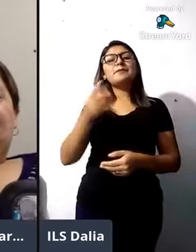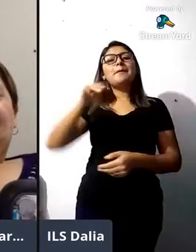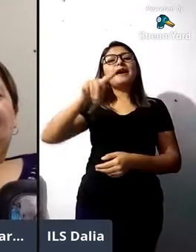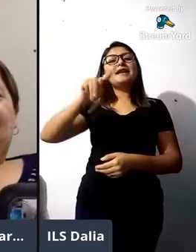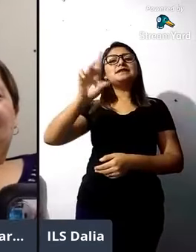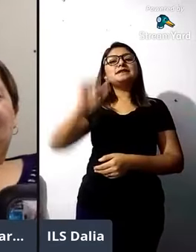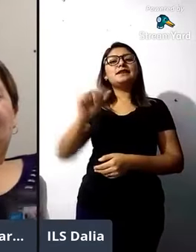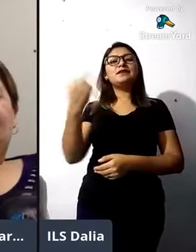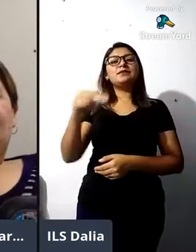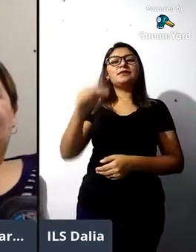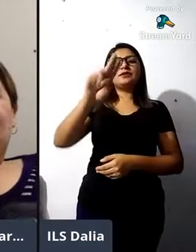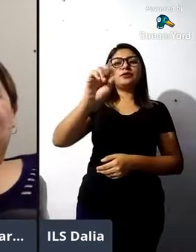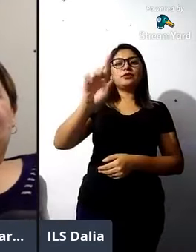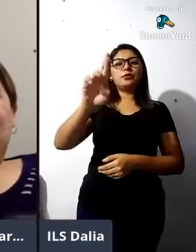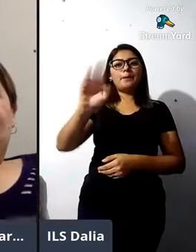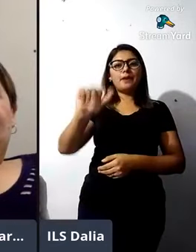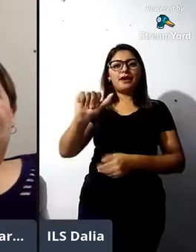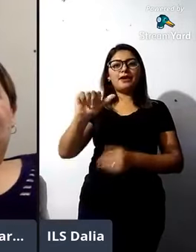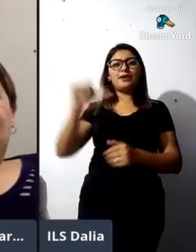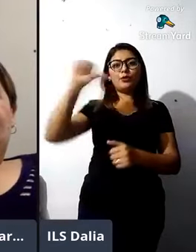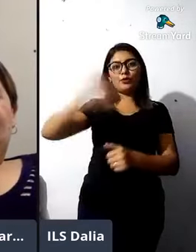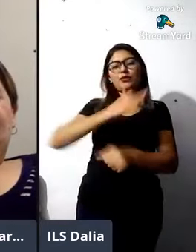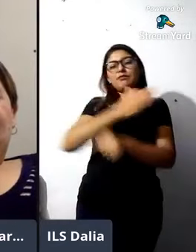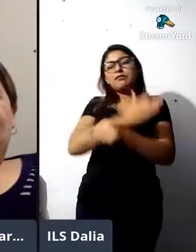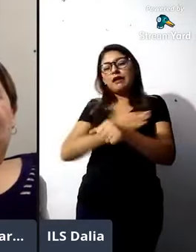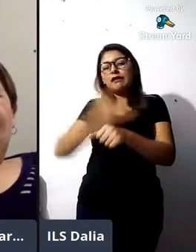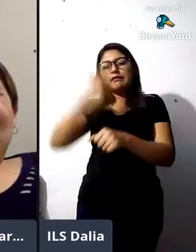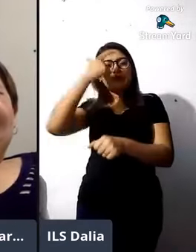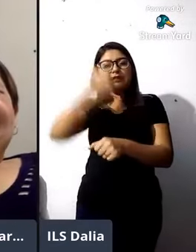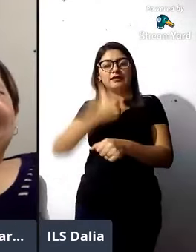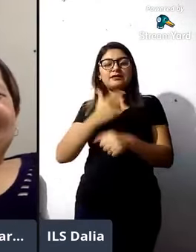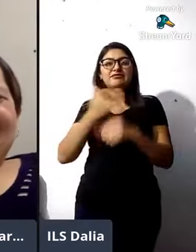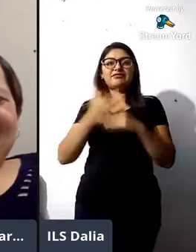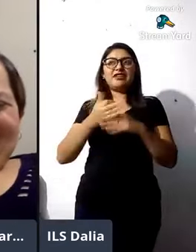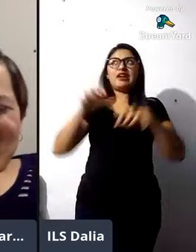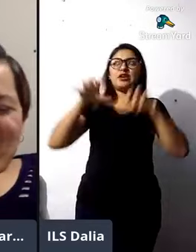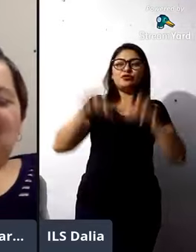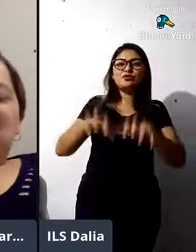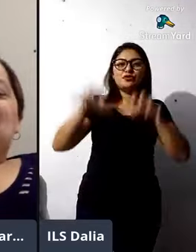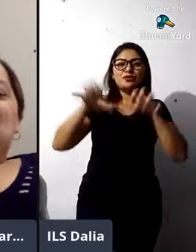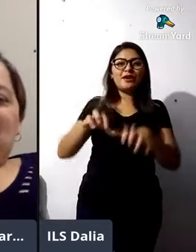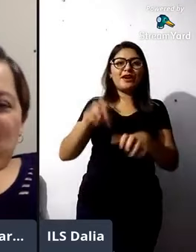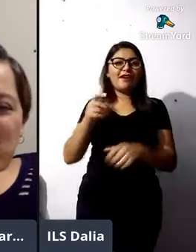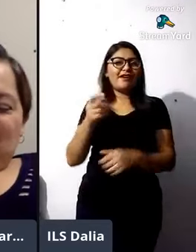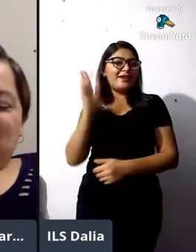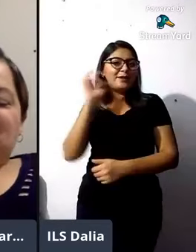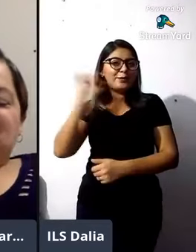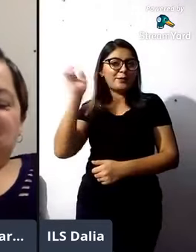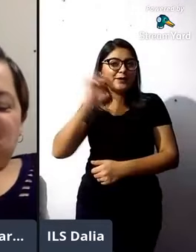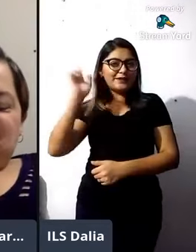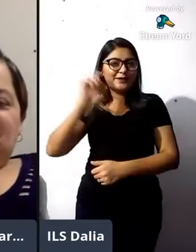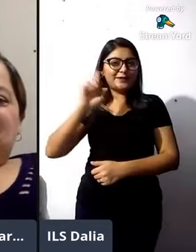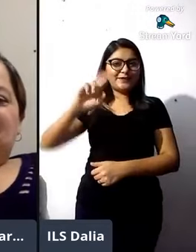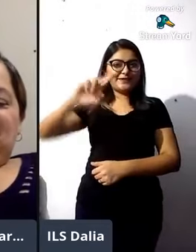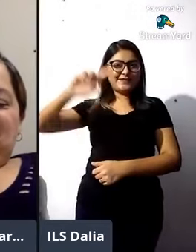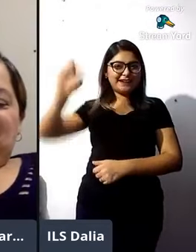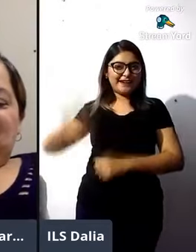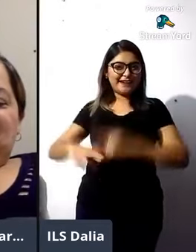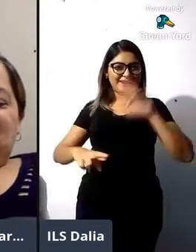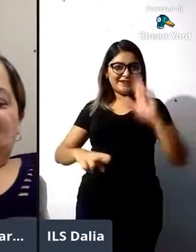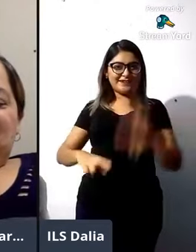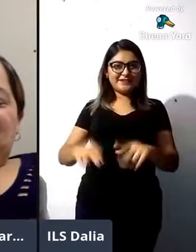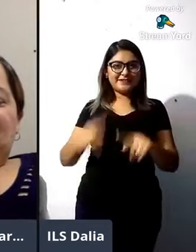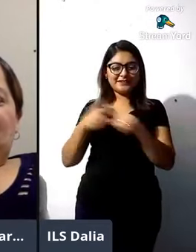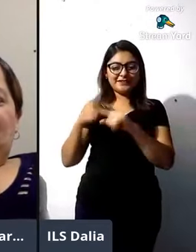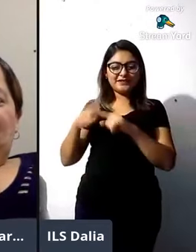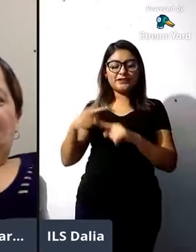hermosa tarde-noche con lluvia y un poquito de truenos. Me voy a permitir dar lectura,